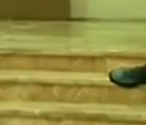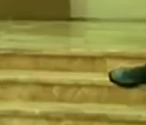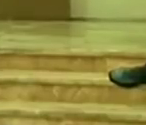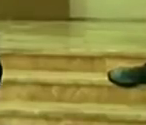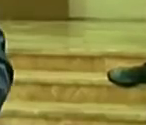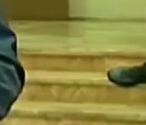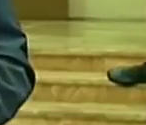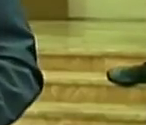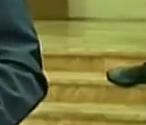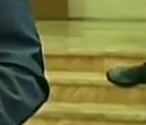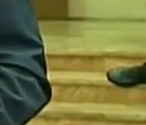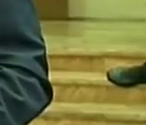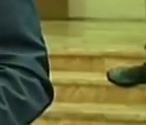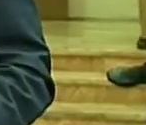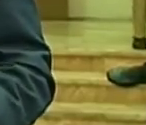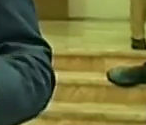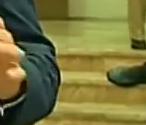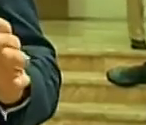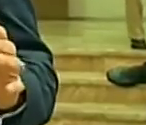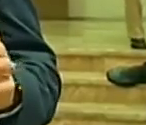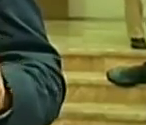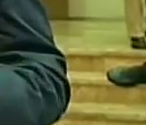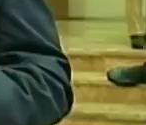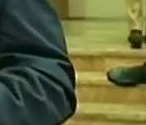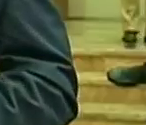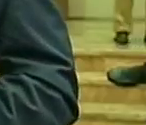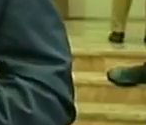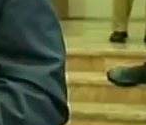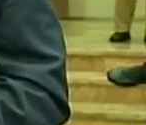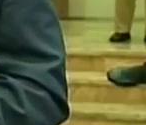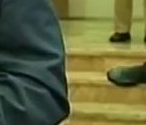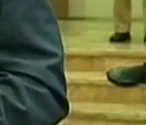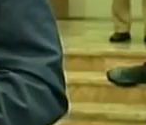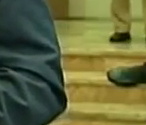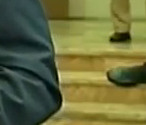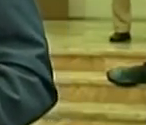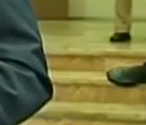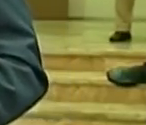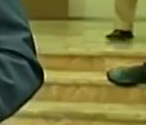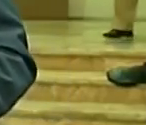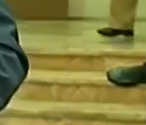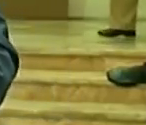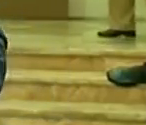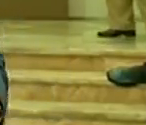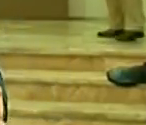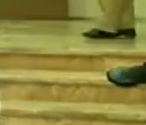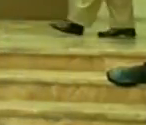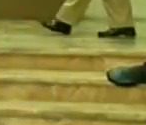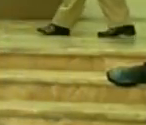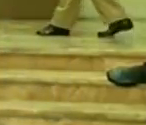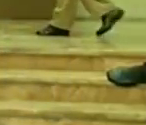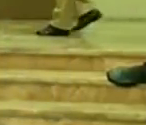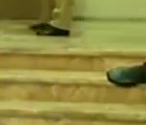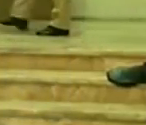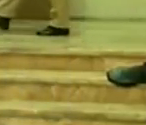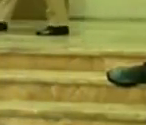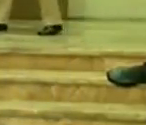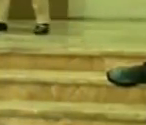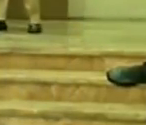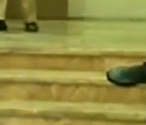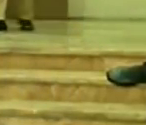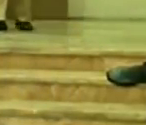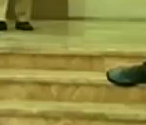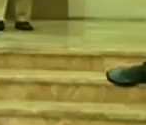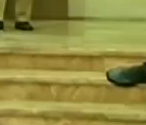por el solo hecho de tener algunas relaciones bilaterales con compañeros empresarios aliados y que creen que